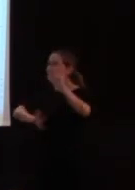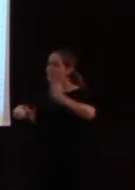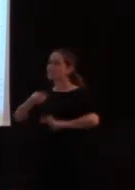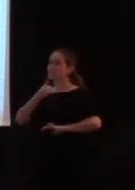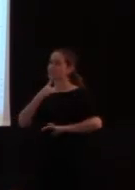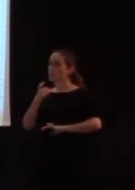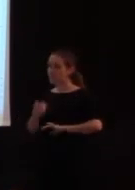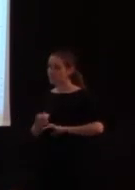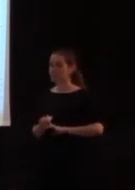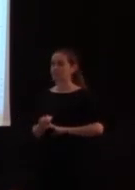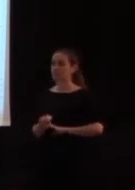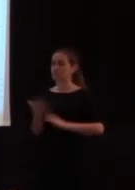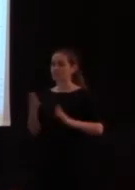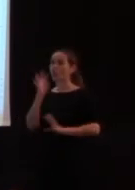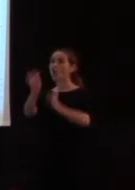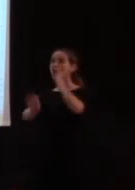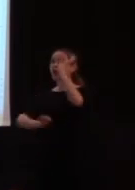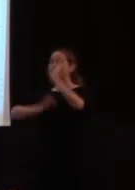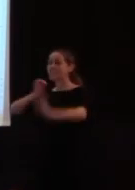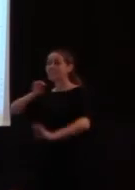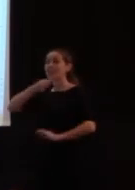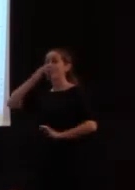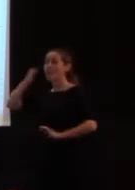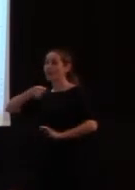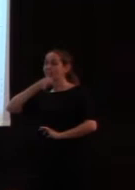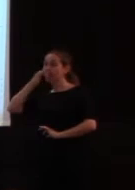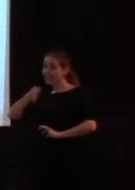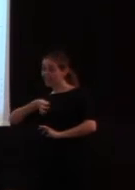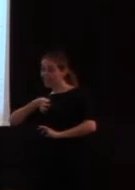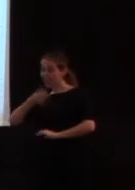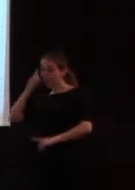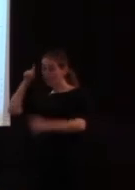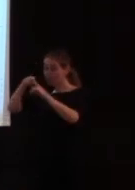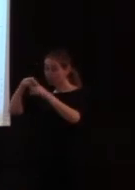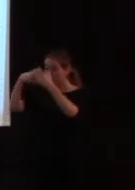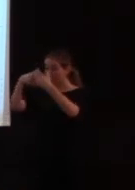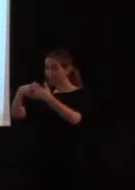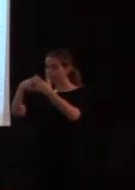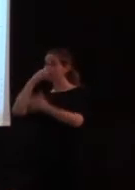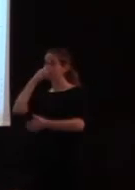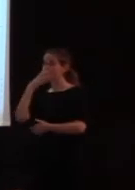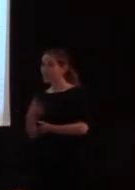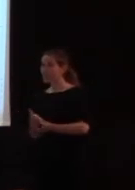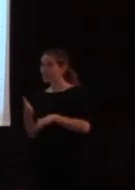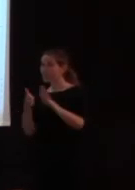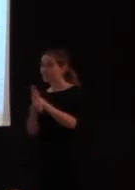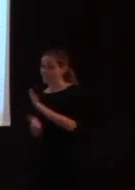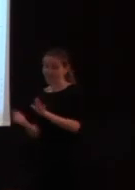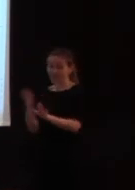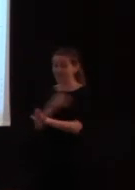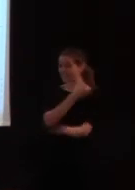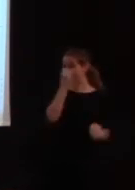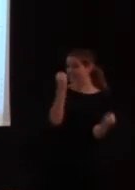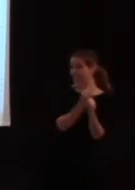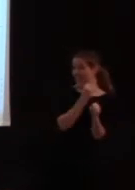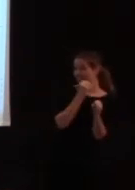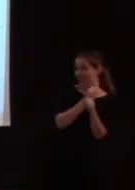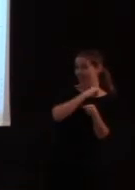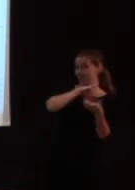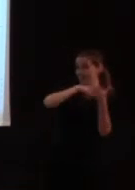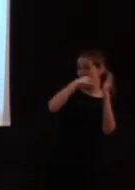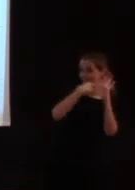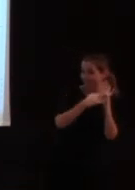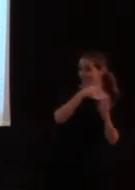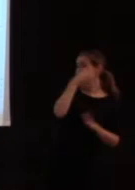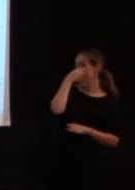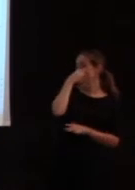y cómo podemos organizar la oralidad para que realmente funcione. Esto quiere decir que hay que planificar muy bien cómo lo vamos a hacer para